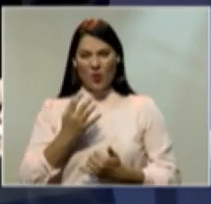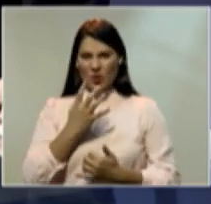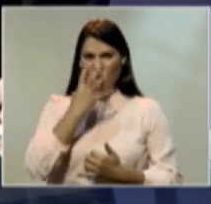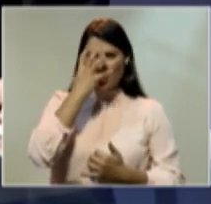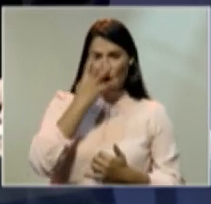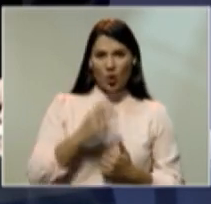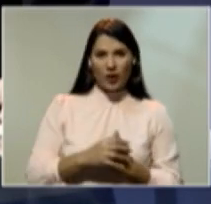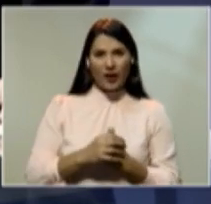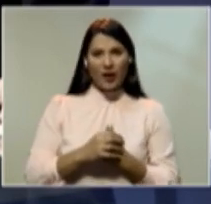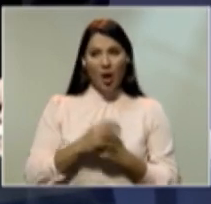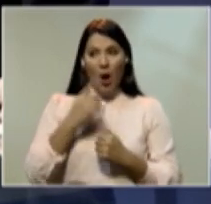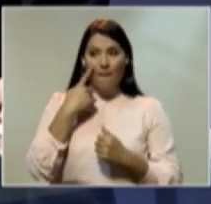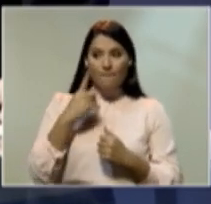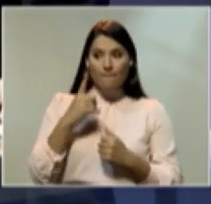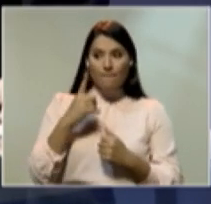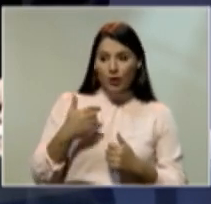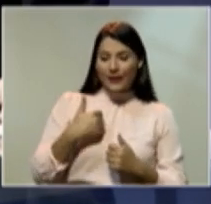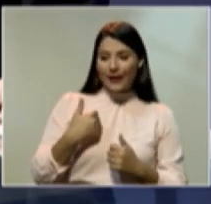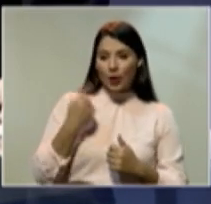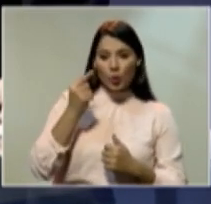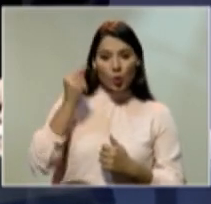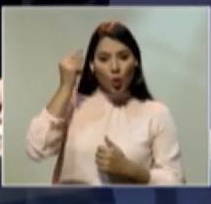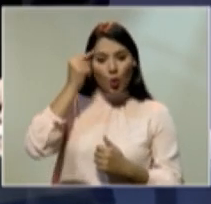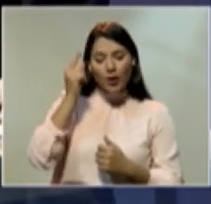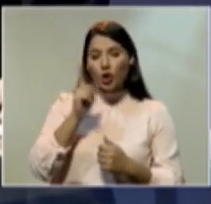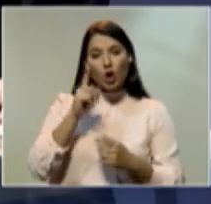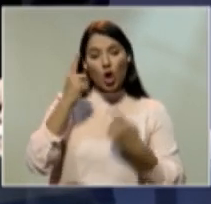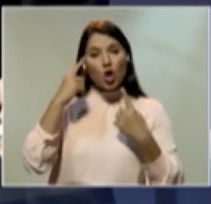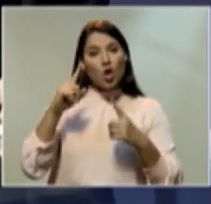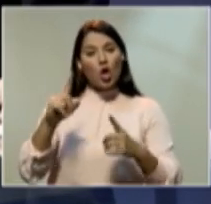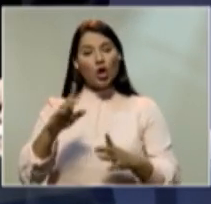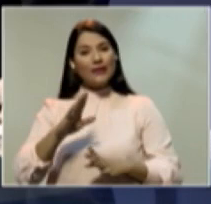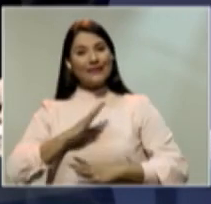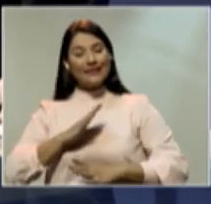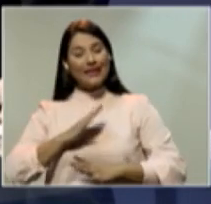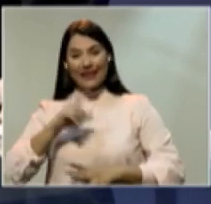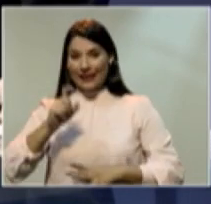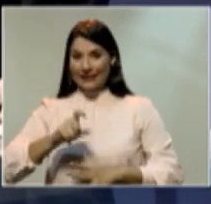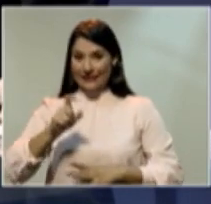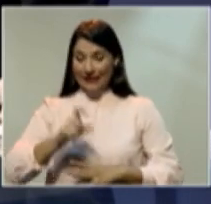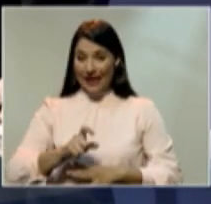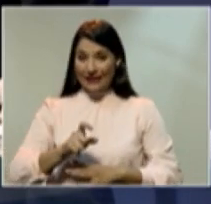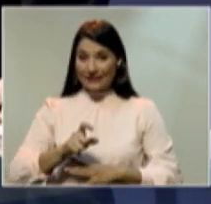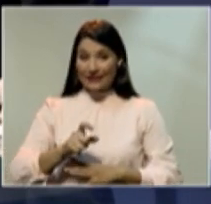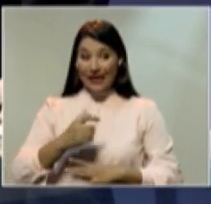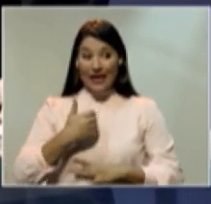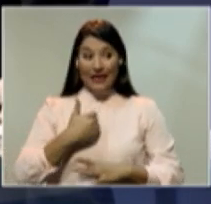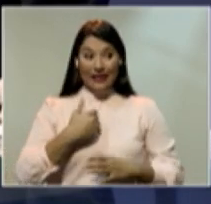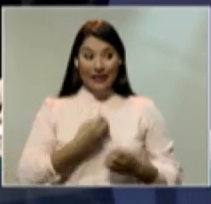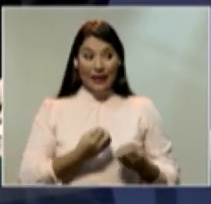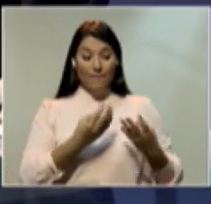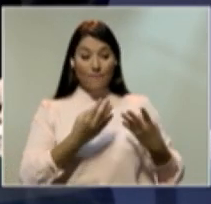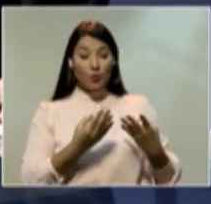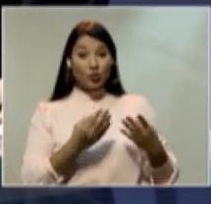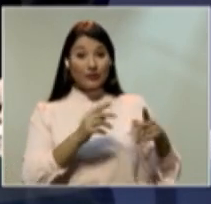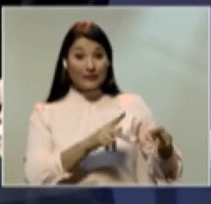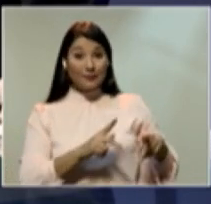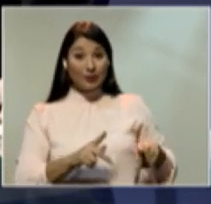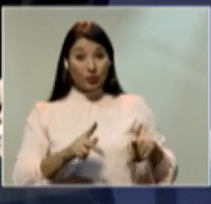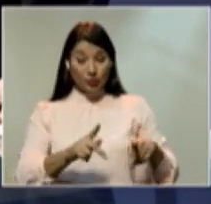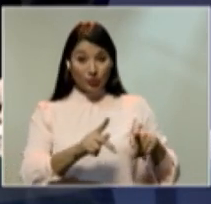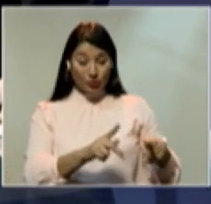cabreo ante estados que no logran satisfacer las necesidades de enormes sectores de la